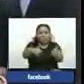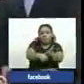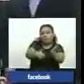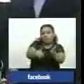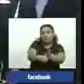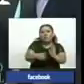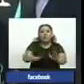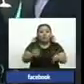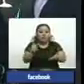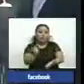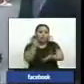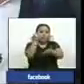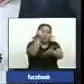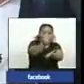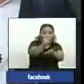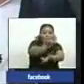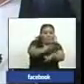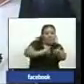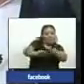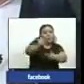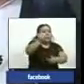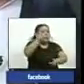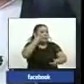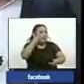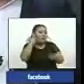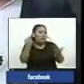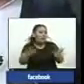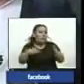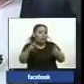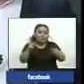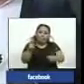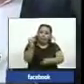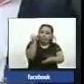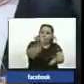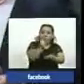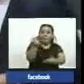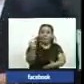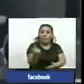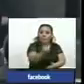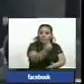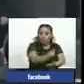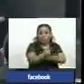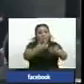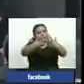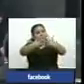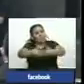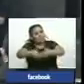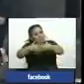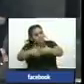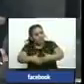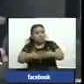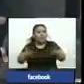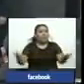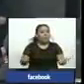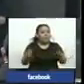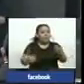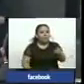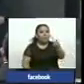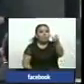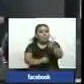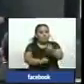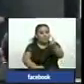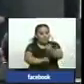con el premio Heraldo Ambiental 2019, galardón que premia a personajes y empresas que contribuyen con un aporte